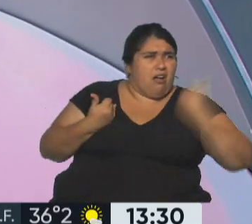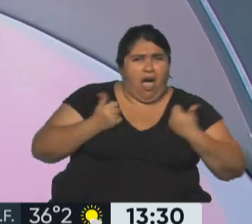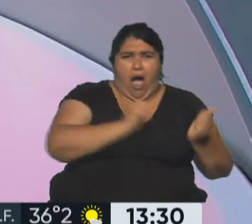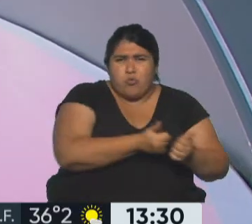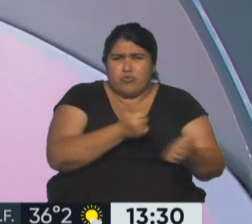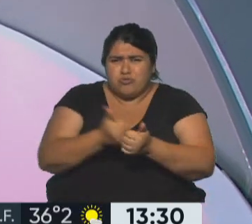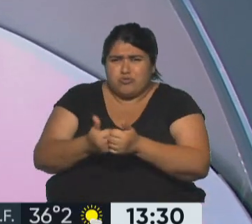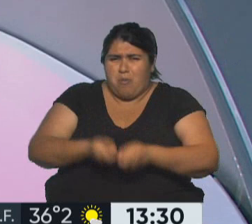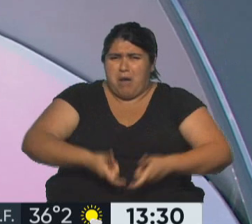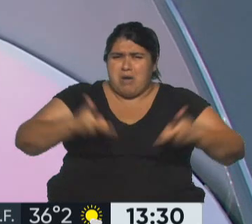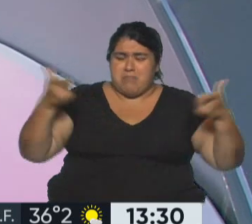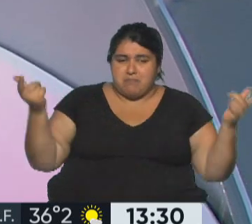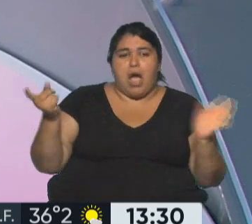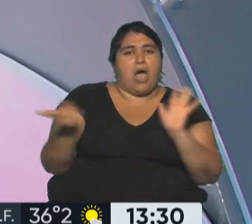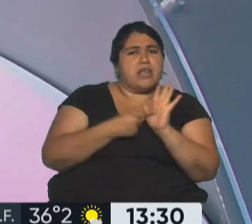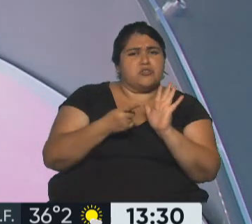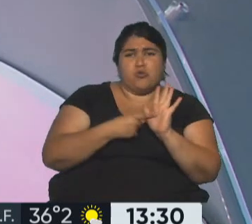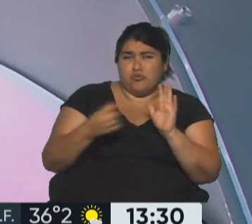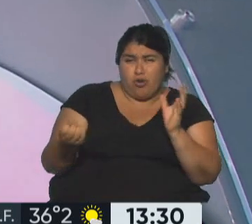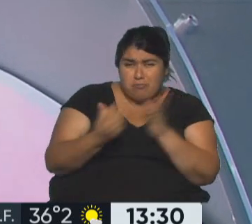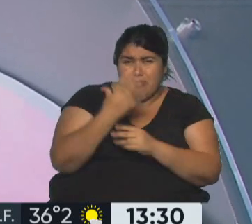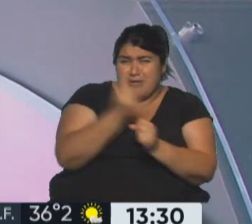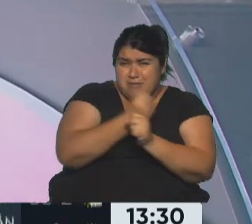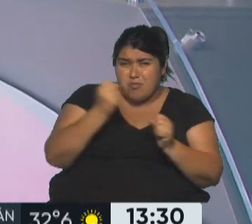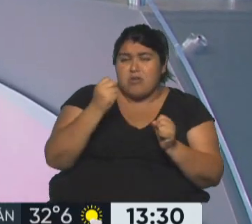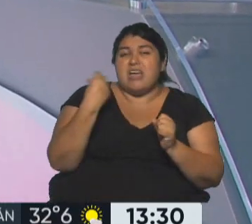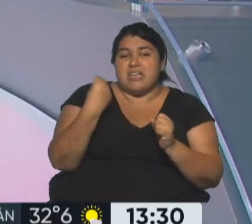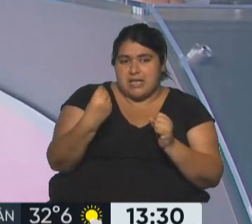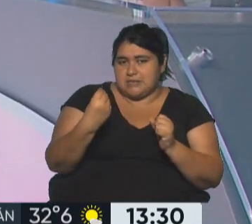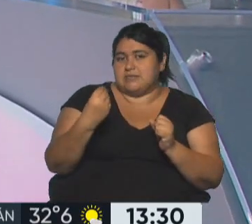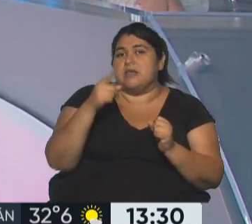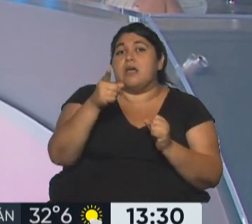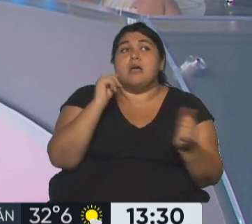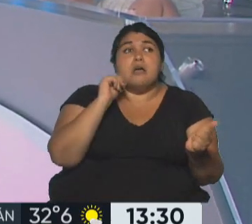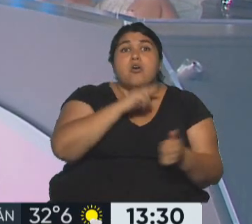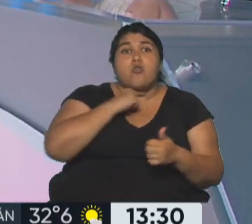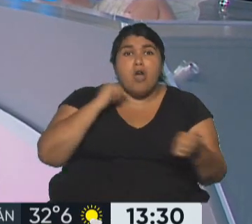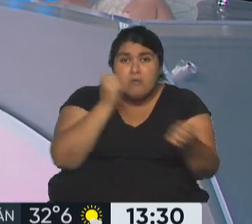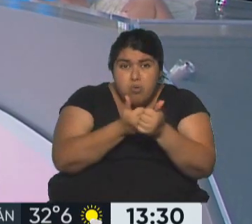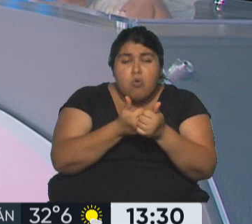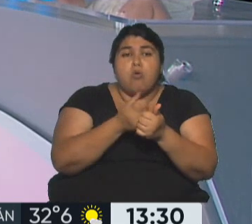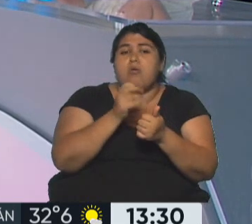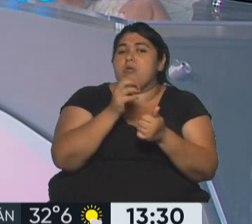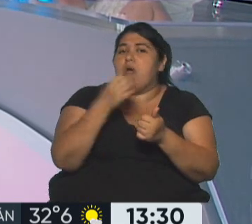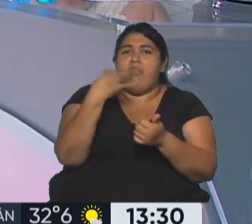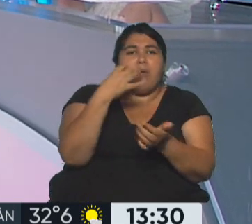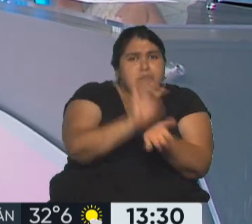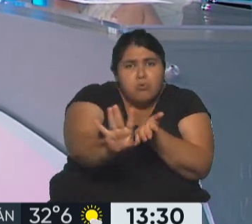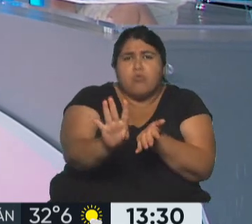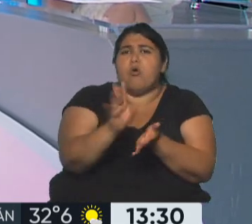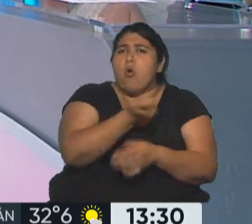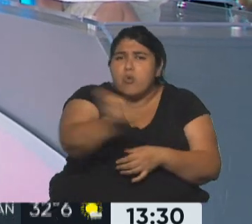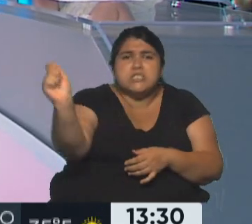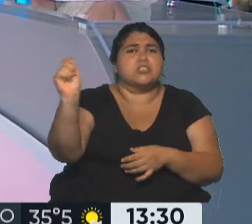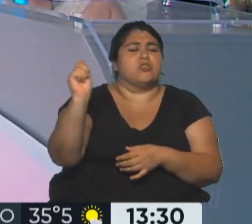pedofilia. Saca una resolución importantísima que dice, de allí donde hay un pedófilo, cura, obispo, cura, échenlo, háganle